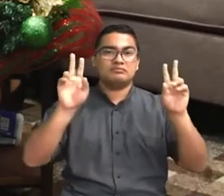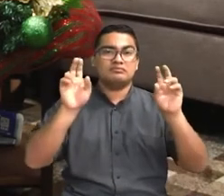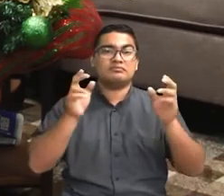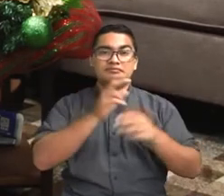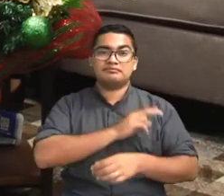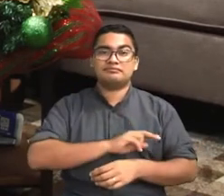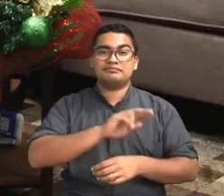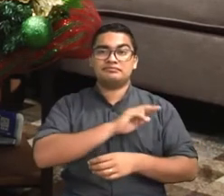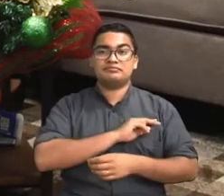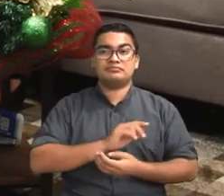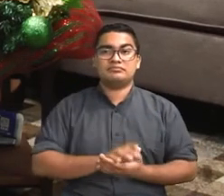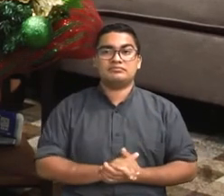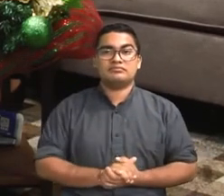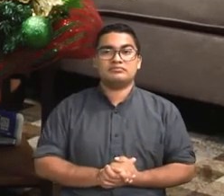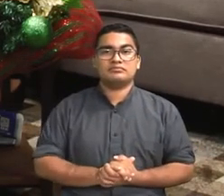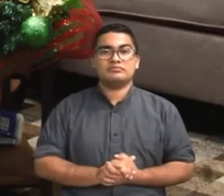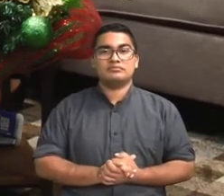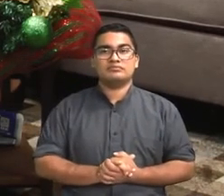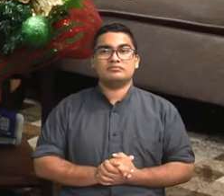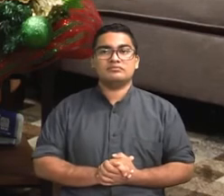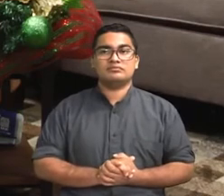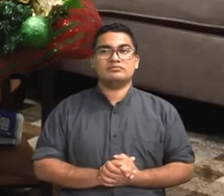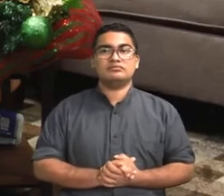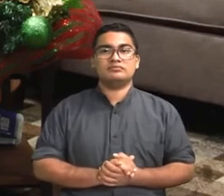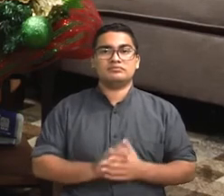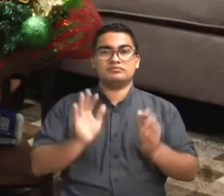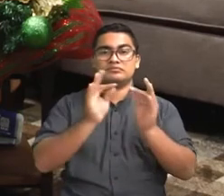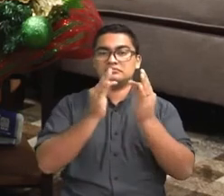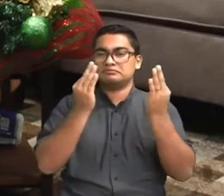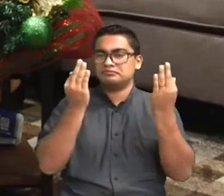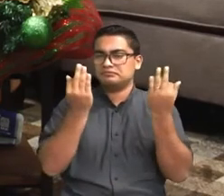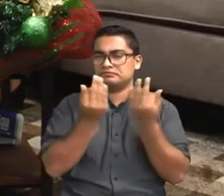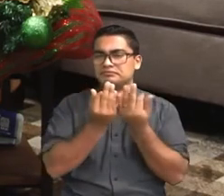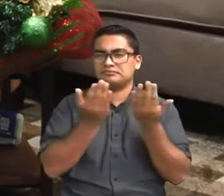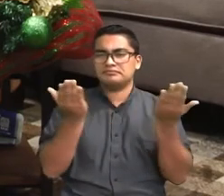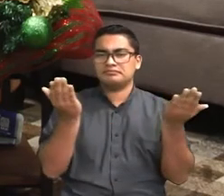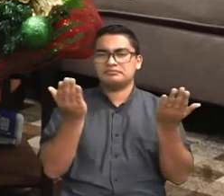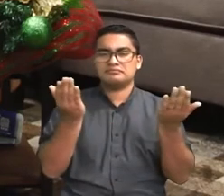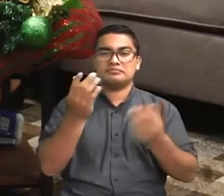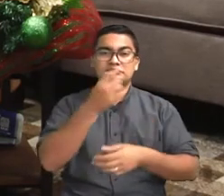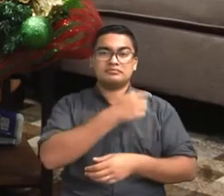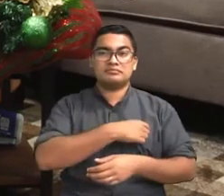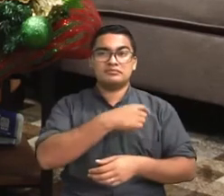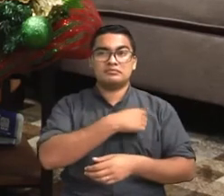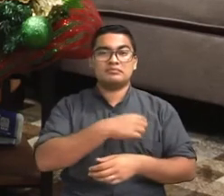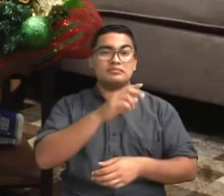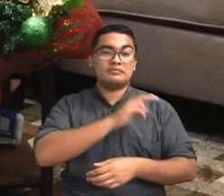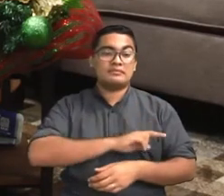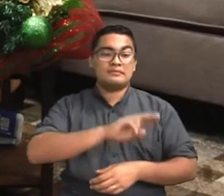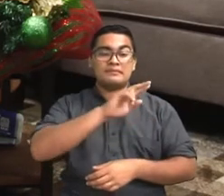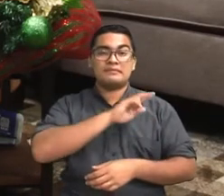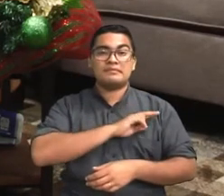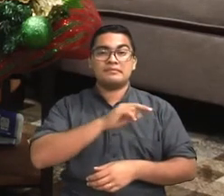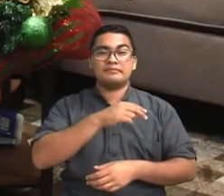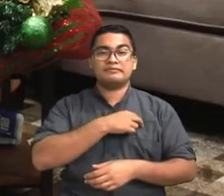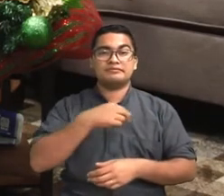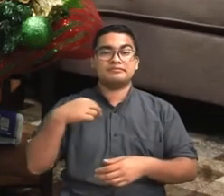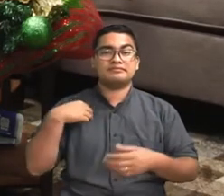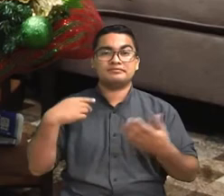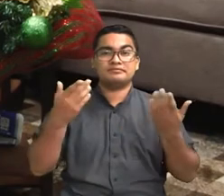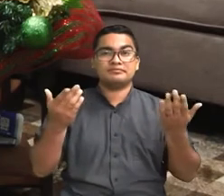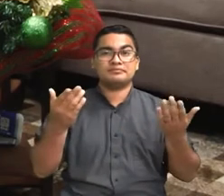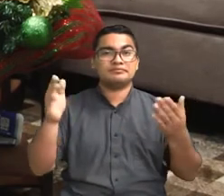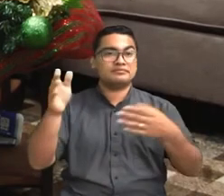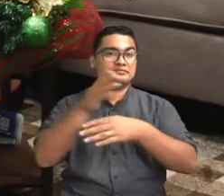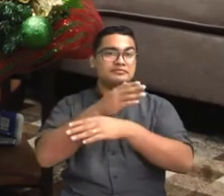valores. Las familias también en las escuelas de valores que se hacen en las